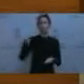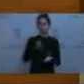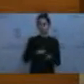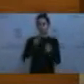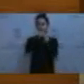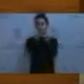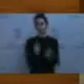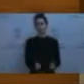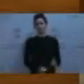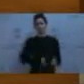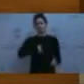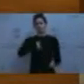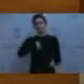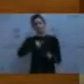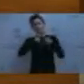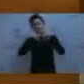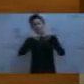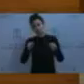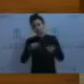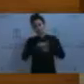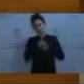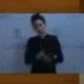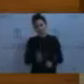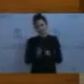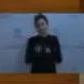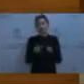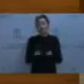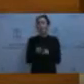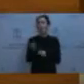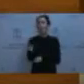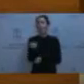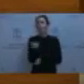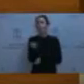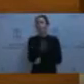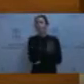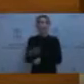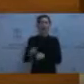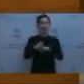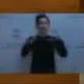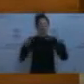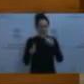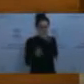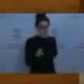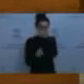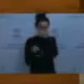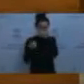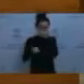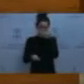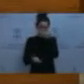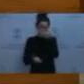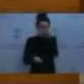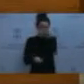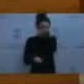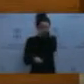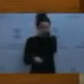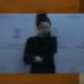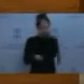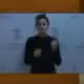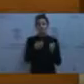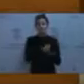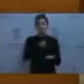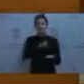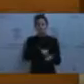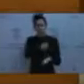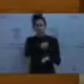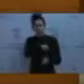presupuestos generales de Asturias no tuviesen el apoyo de la Cámara. Y cuando ustedes decían,